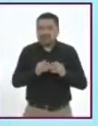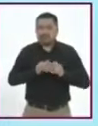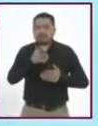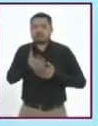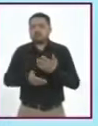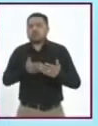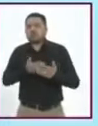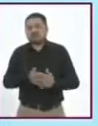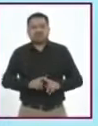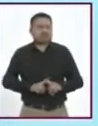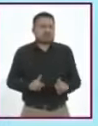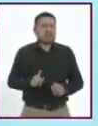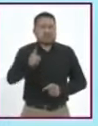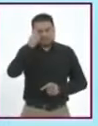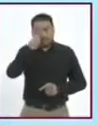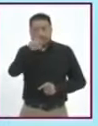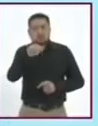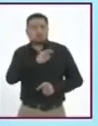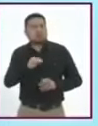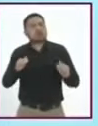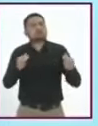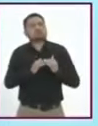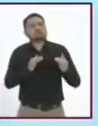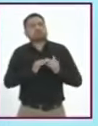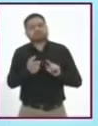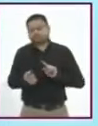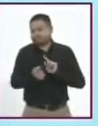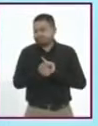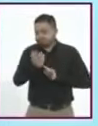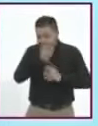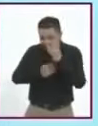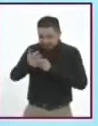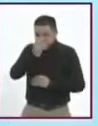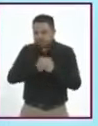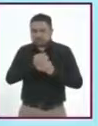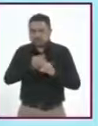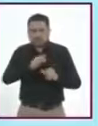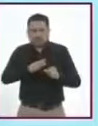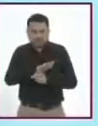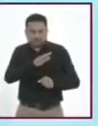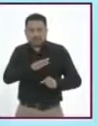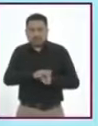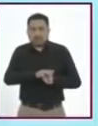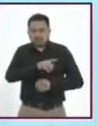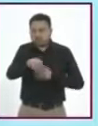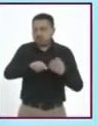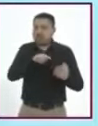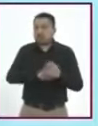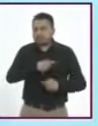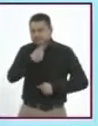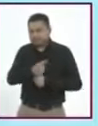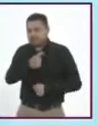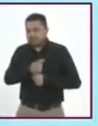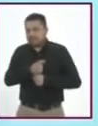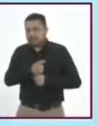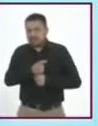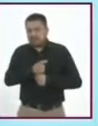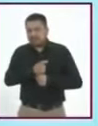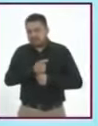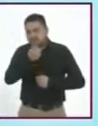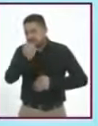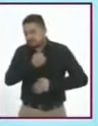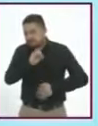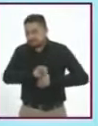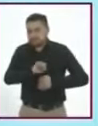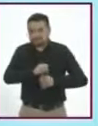propuesta diferente para que desde su casa se acerquen a los aprendizajes de las asignaturas y áreas de primer grado.